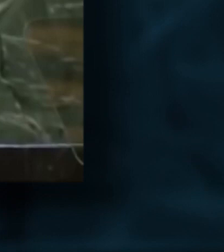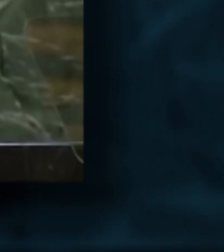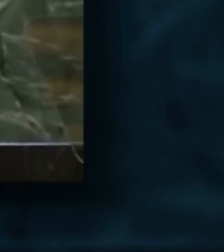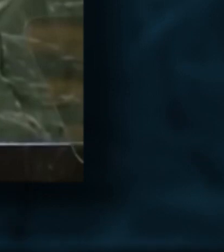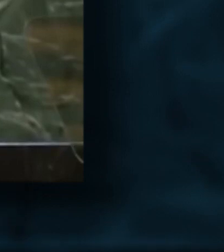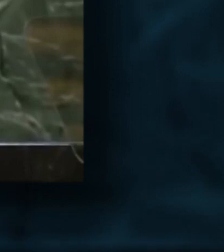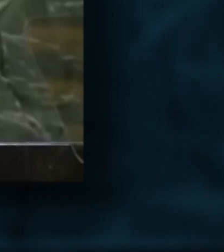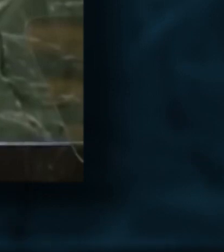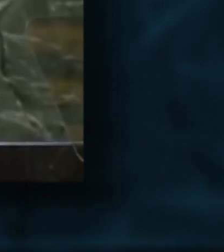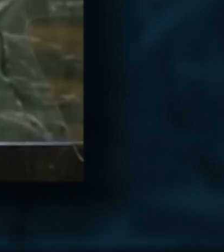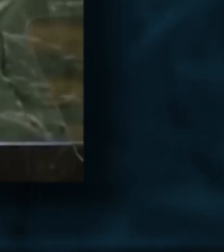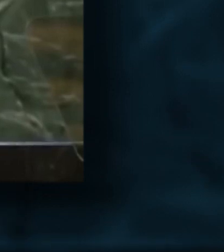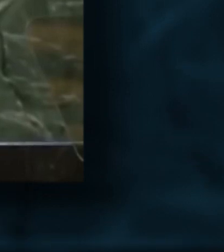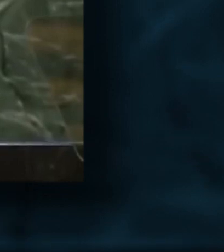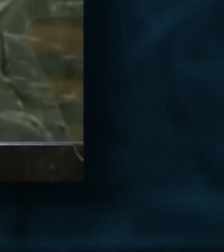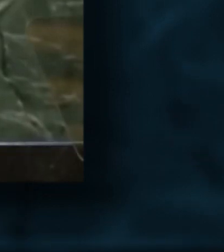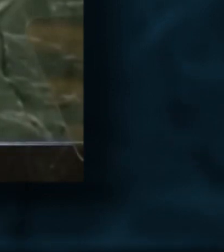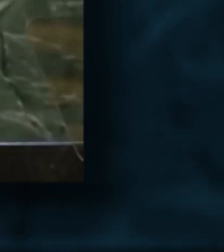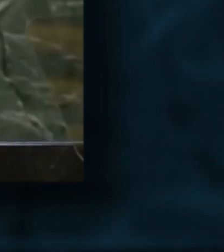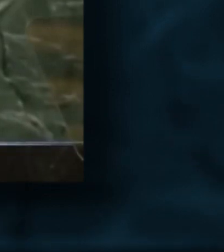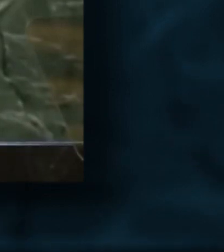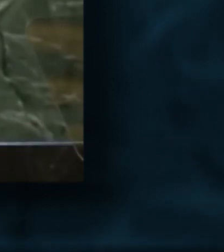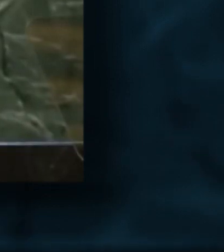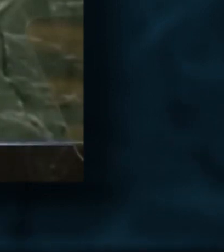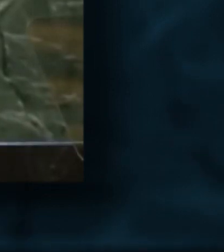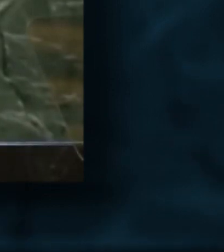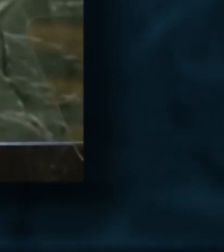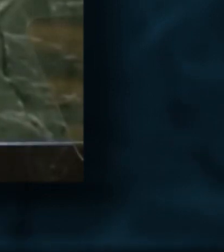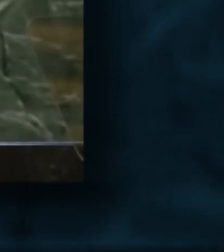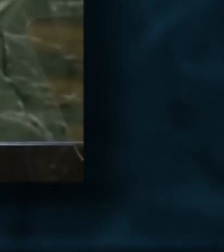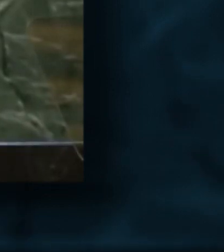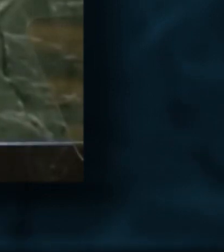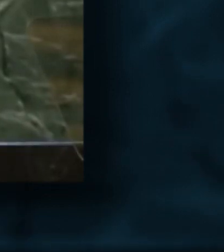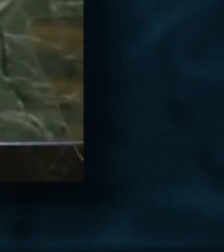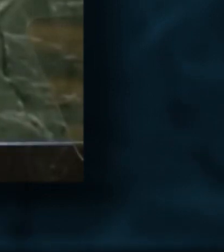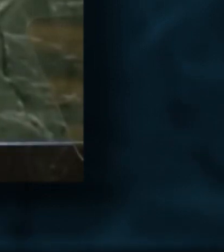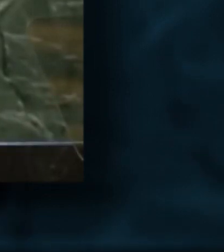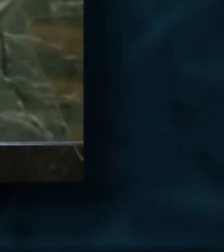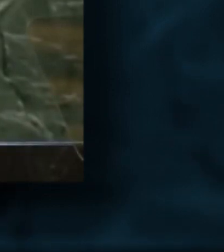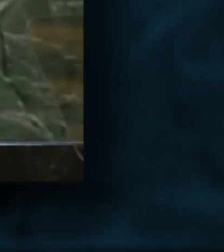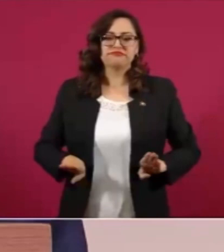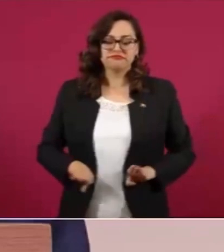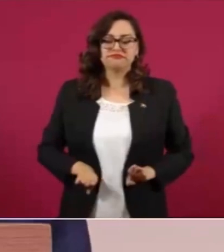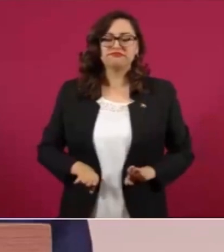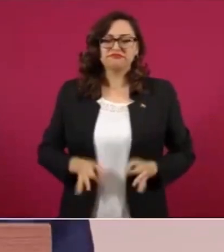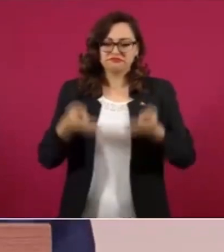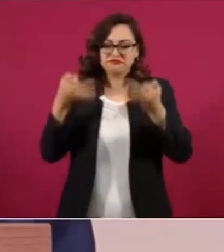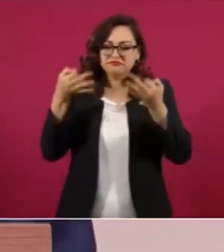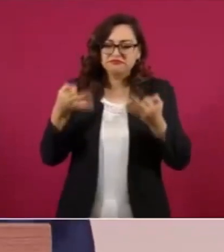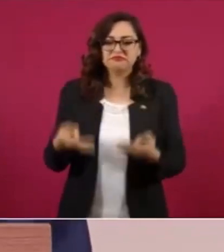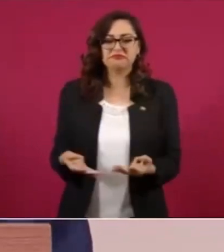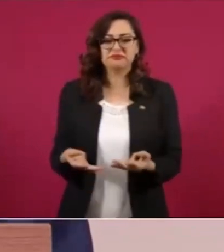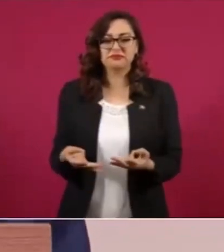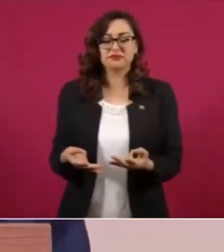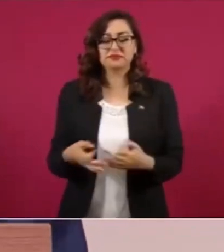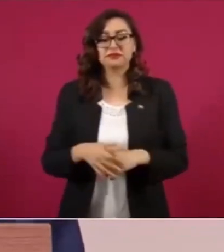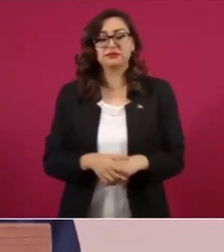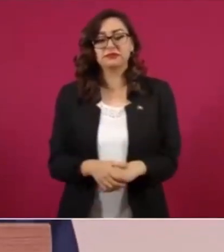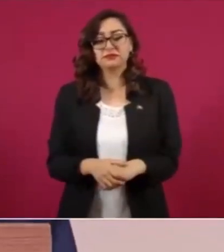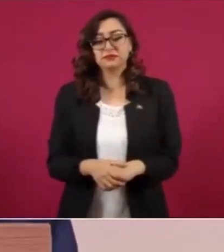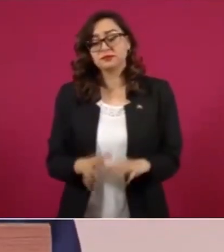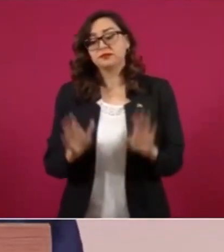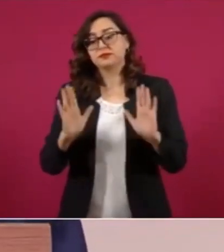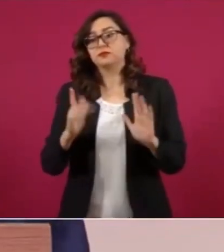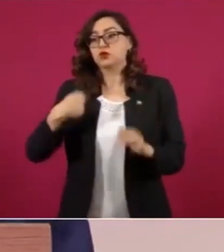del Gobierno de México la propuesta de tregua por la paz en la Asamblea General de las Naciones Unidas. Ojalá y tengamos